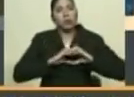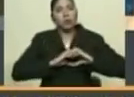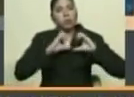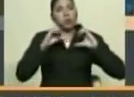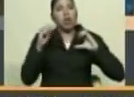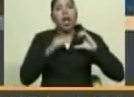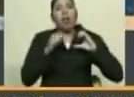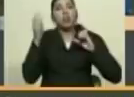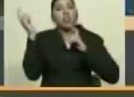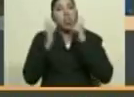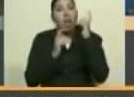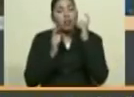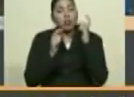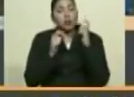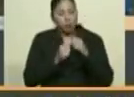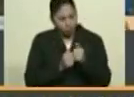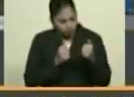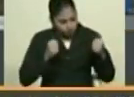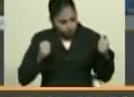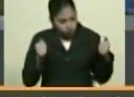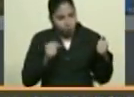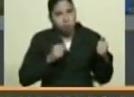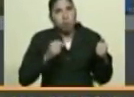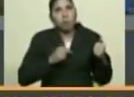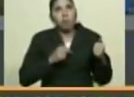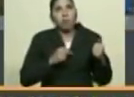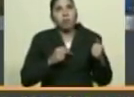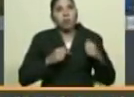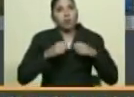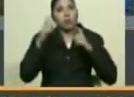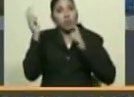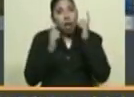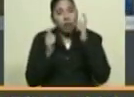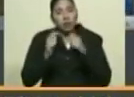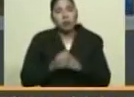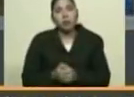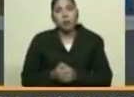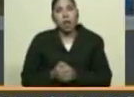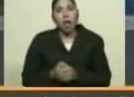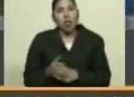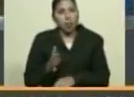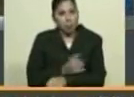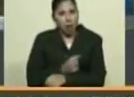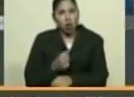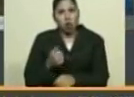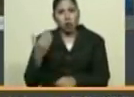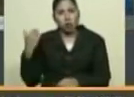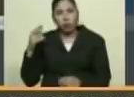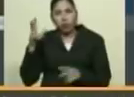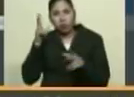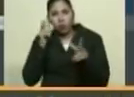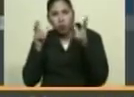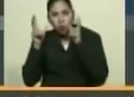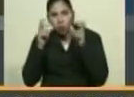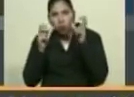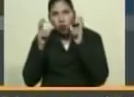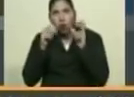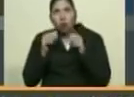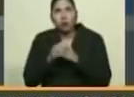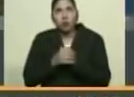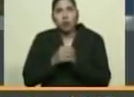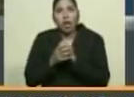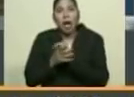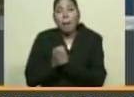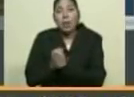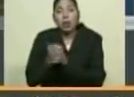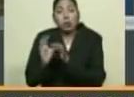nuestro corazón homenaje al comandante Hugo Chávez Frías, comandante de la Revolución Bolivariana. Por algo el comandante dijo